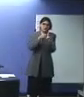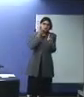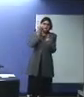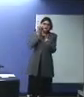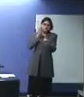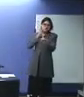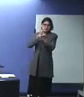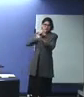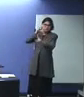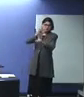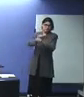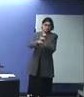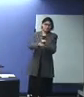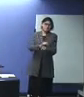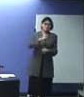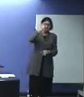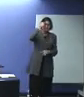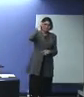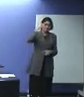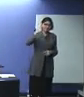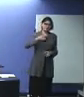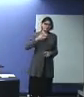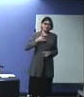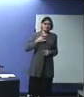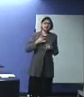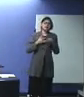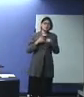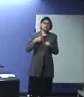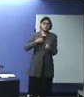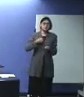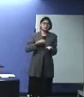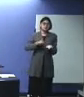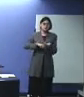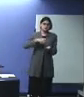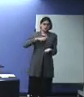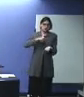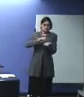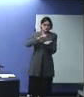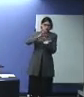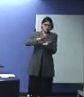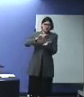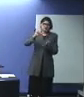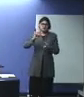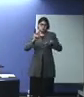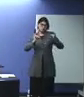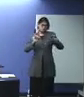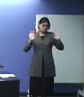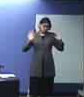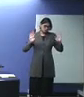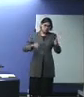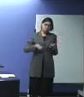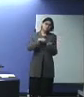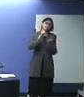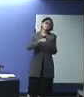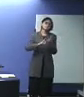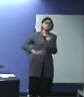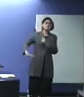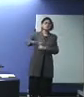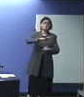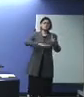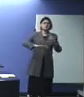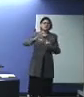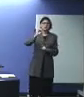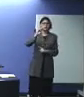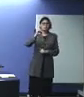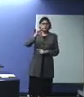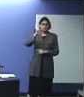para considerarme como una persona con discapacidad o no. Y pues bueno, la comunitaria es la que